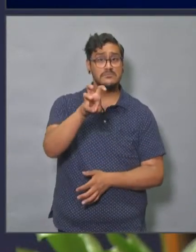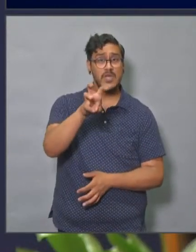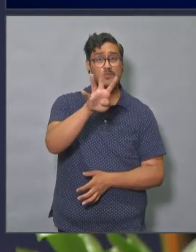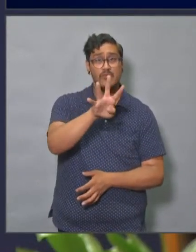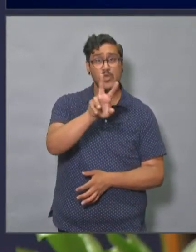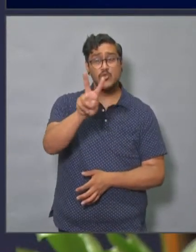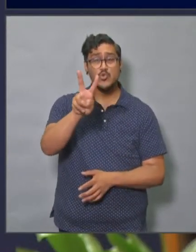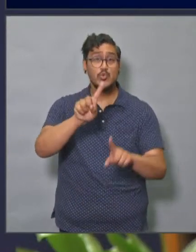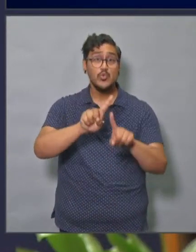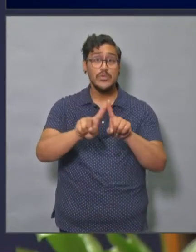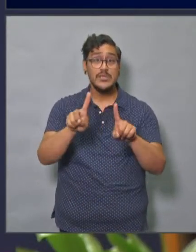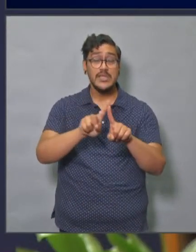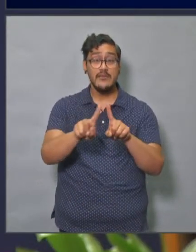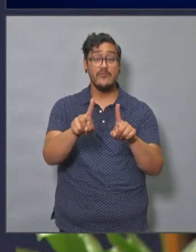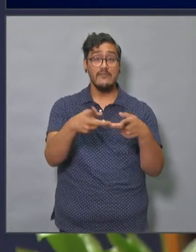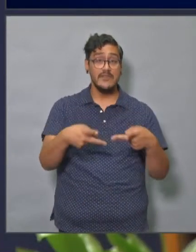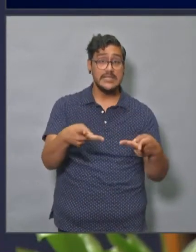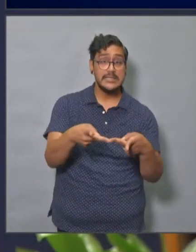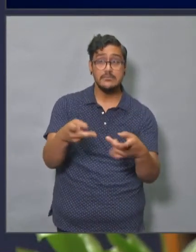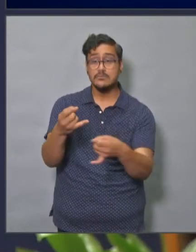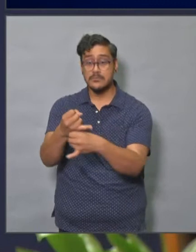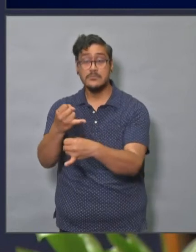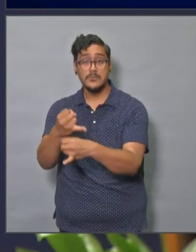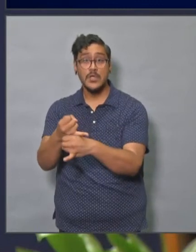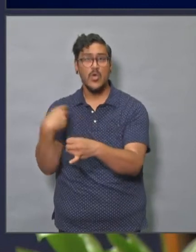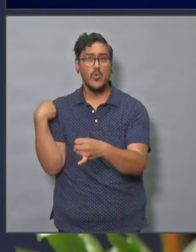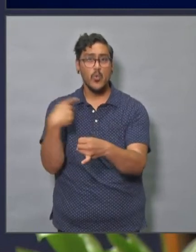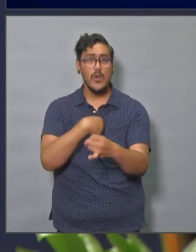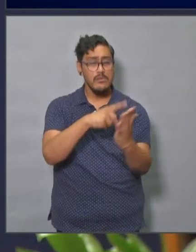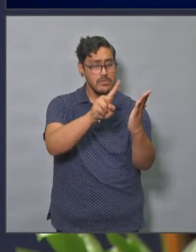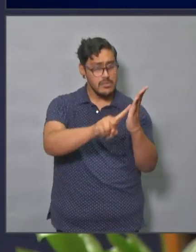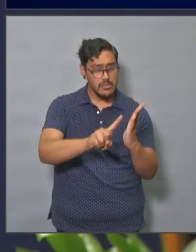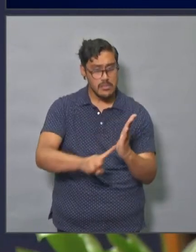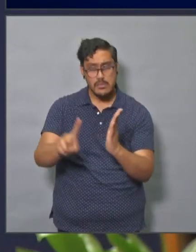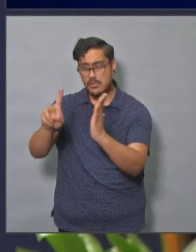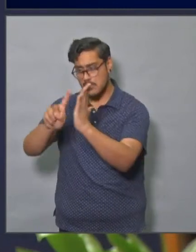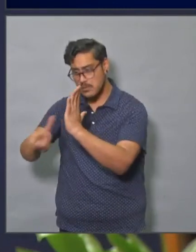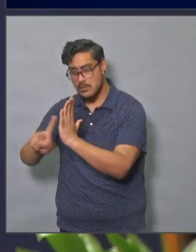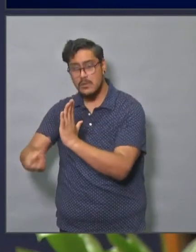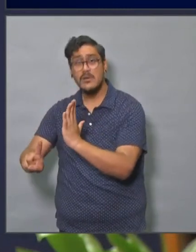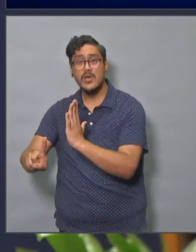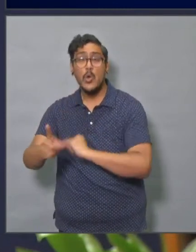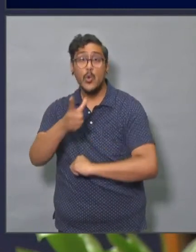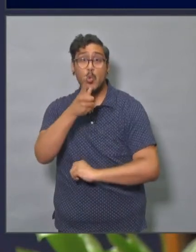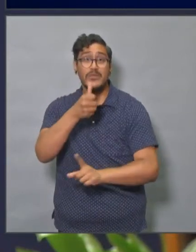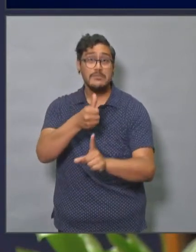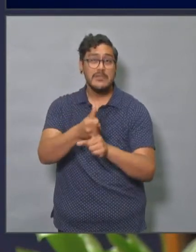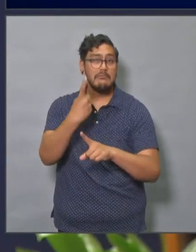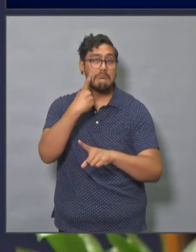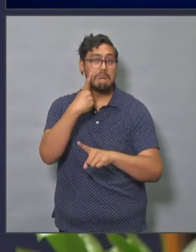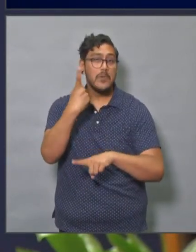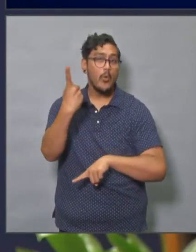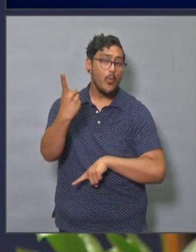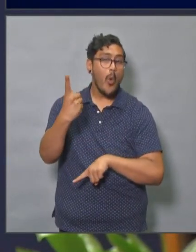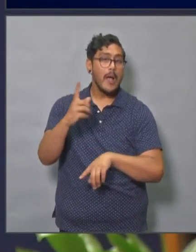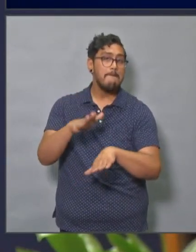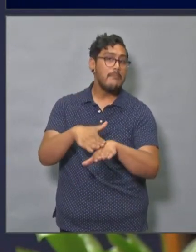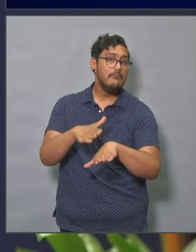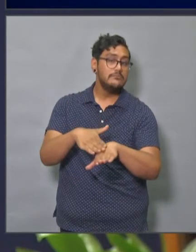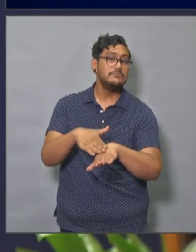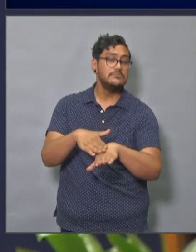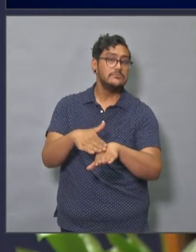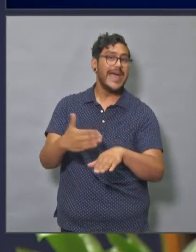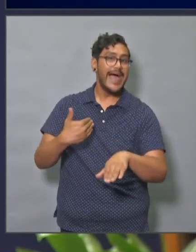642 entornos de congregación residencial y no residenciales, con al menos un caso confirmado o de sospecha de